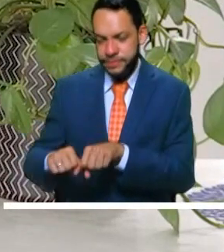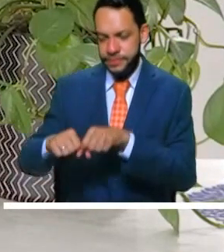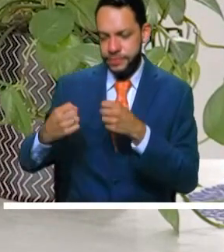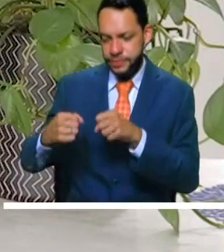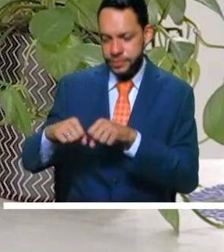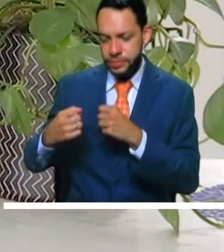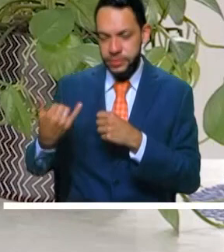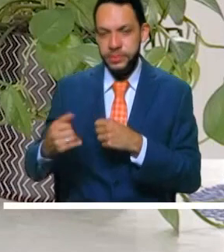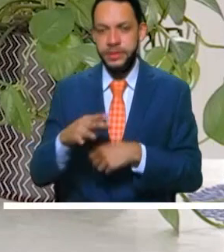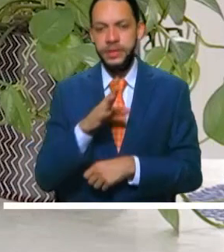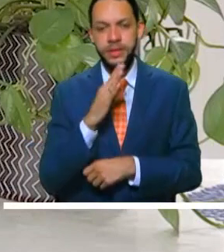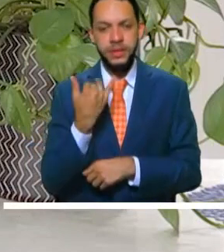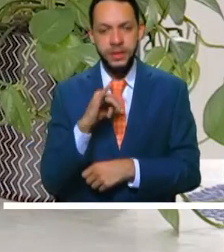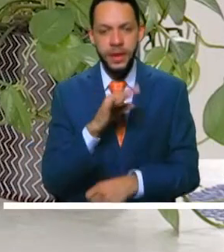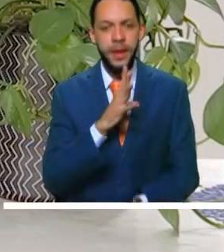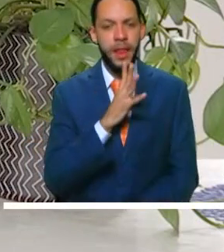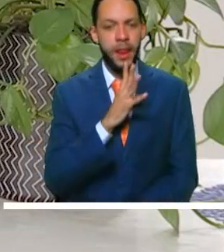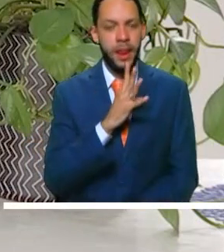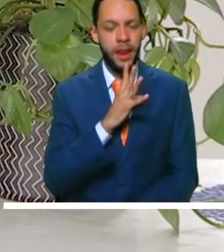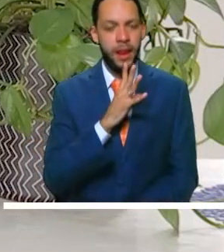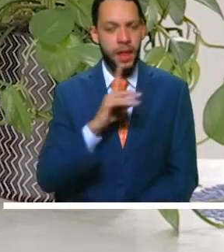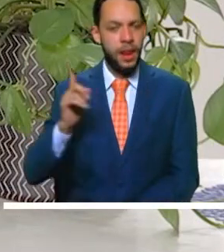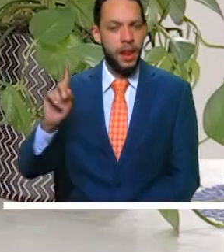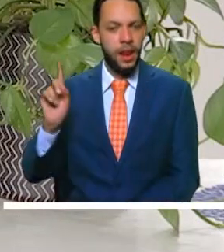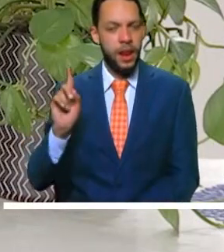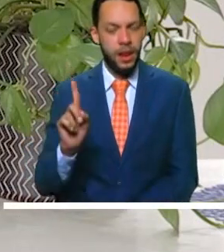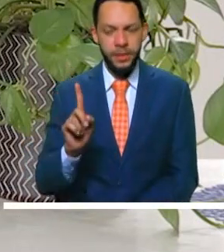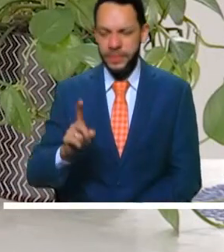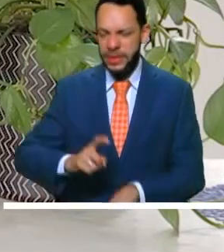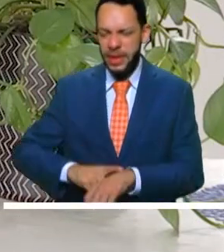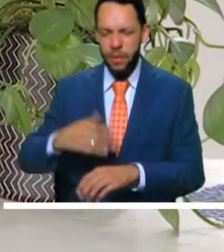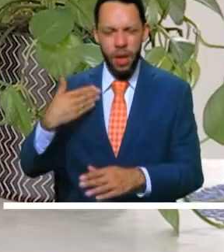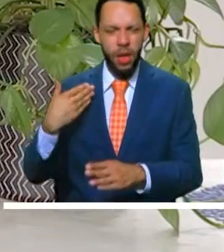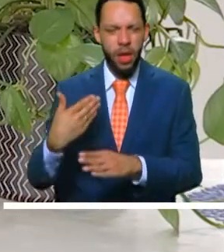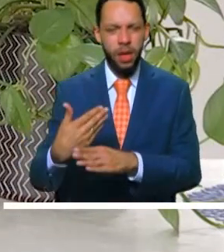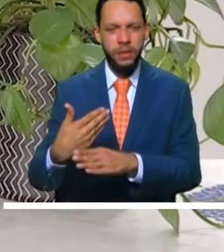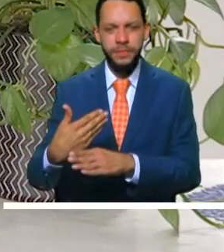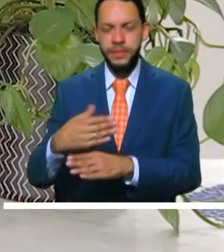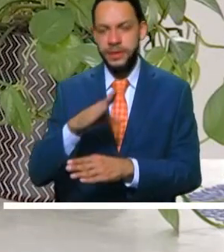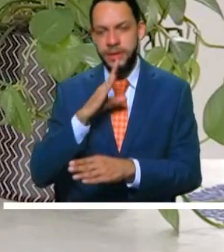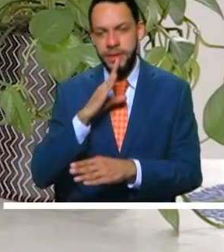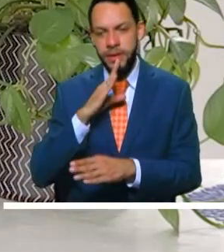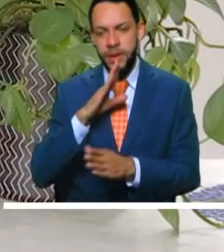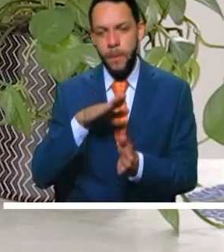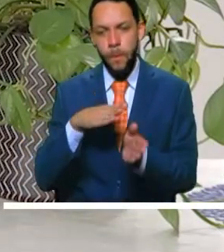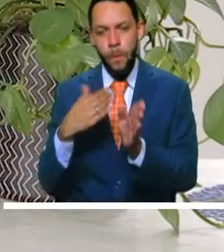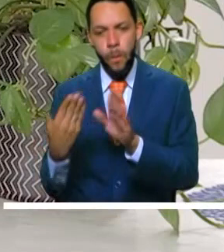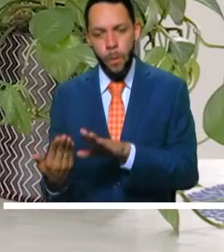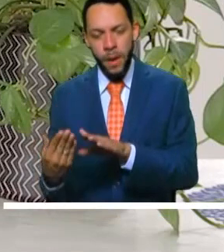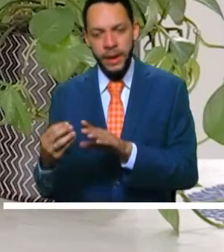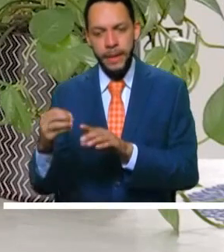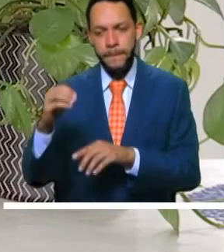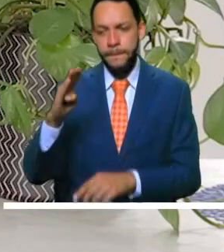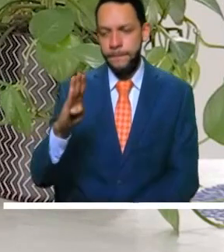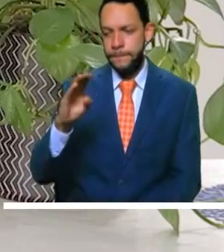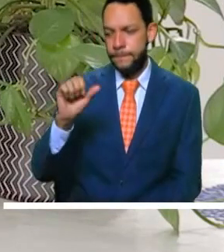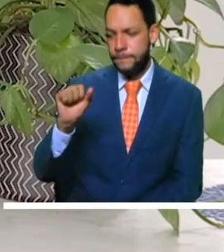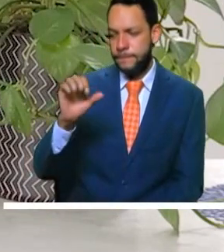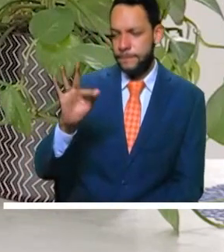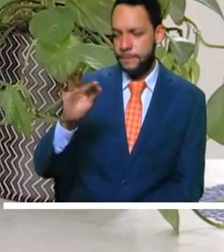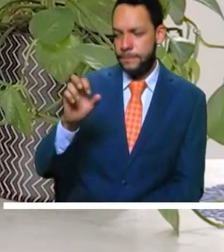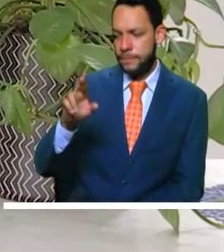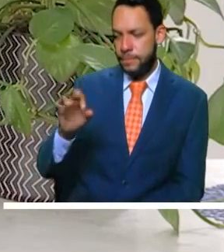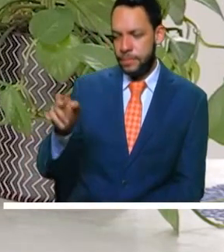varias conversaciones que hemos tenido a lo largo del tiempo. Y lo que encontramos es, se mueren mis bacterias buenas, empiezan a crecer las malas